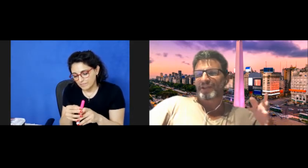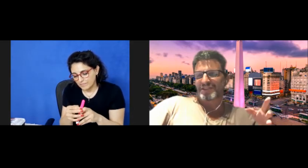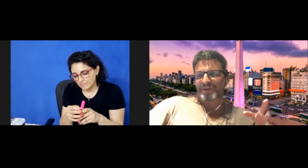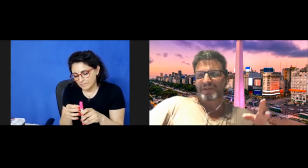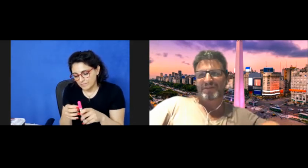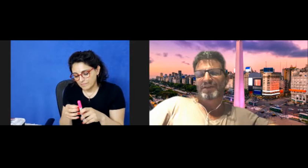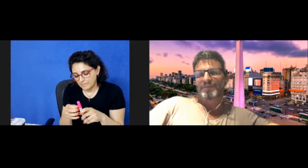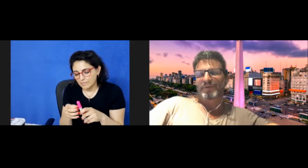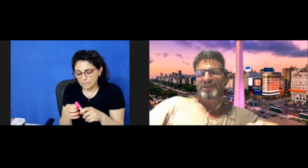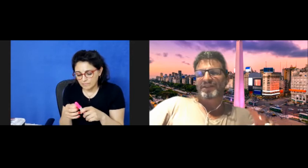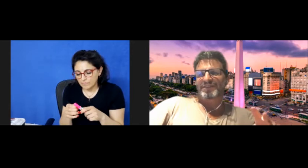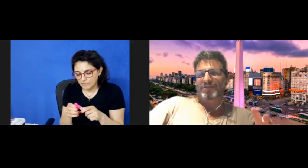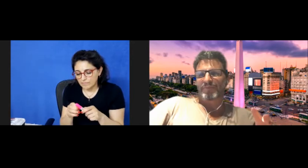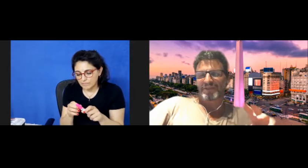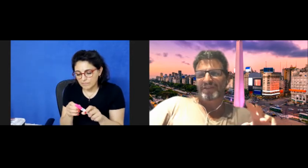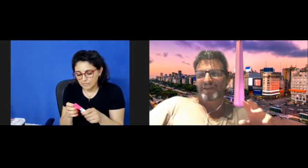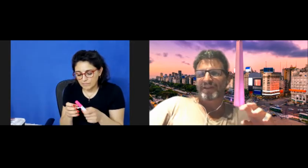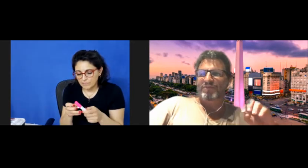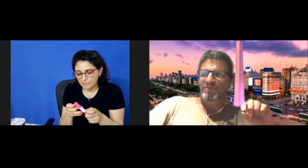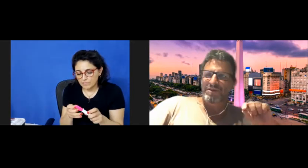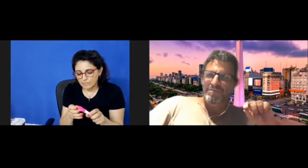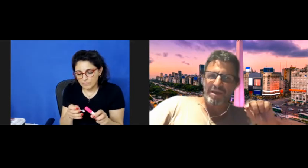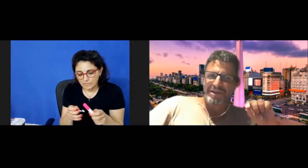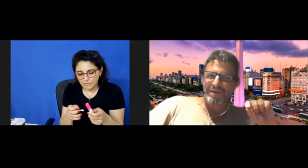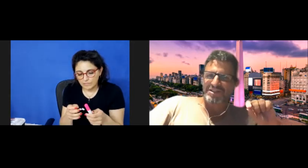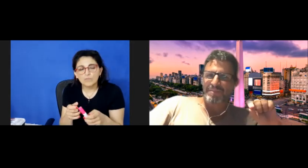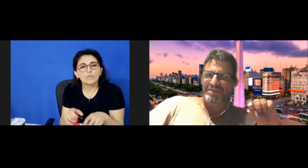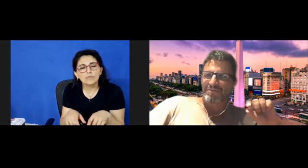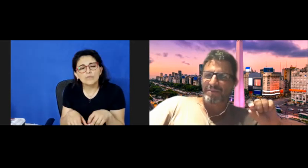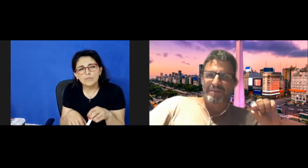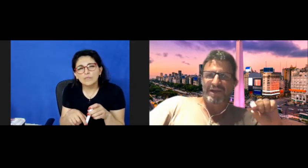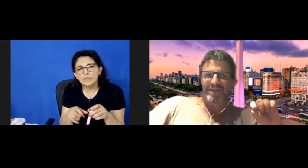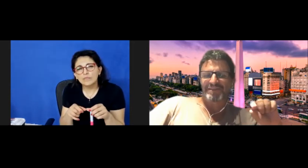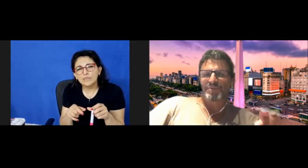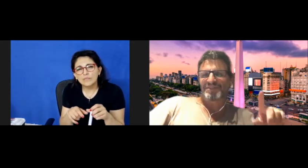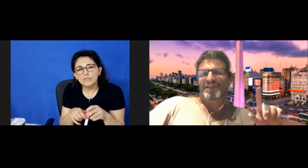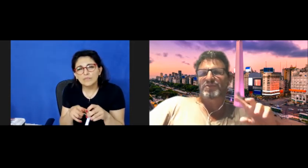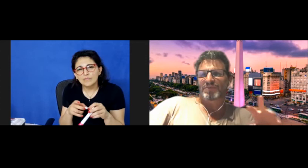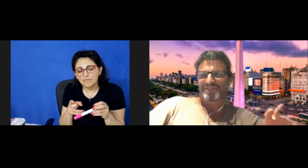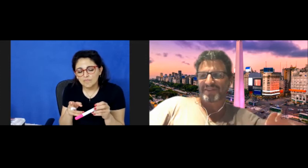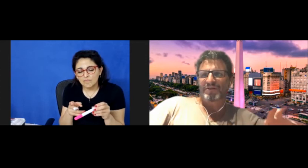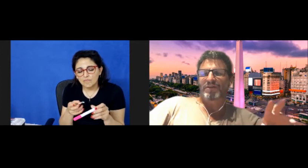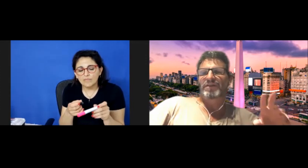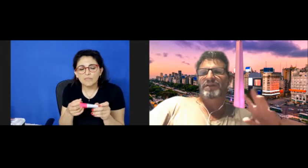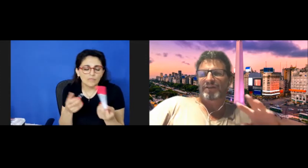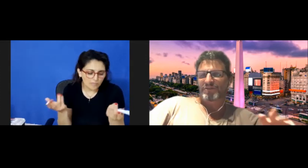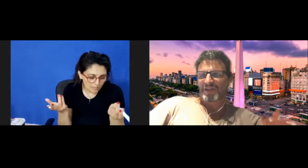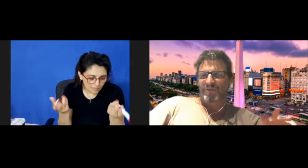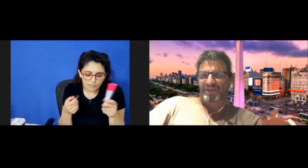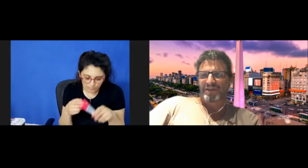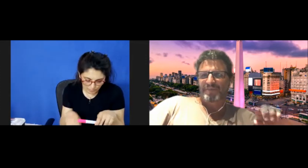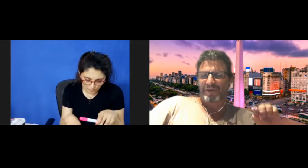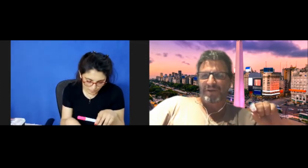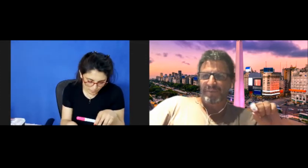como quieras llamarlo. Pero vos tenés que estar tener una mínima llamita, una mínima ganas. Después está la motivación, encontrar